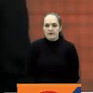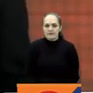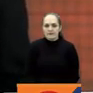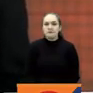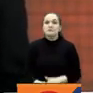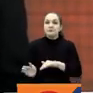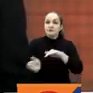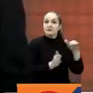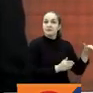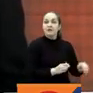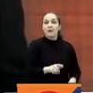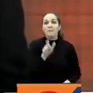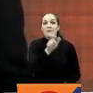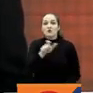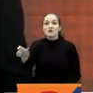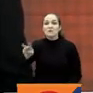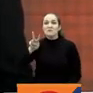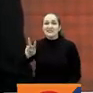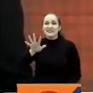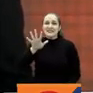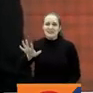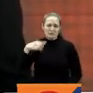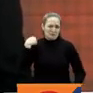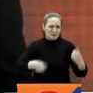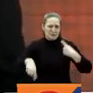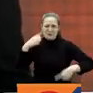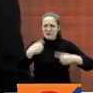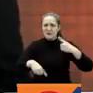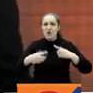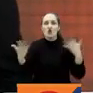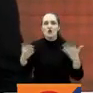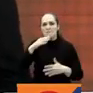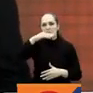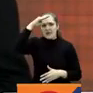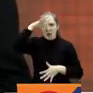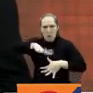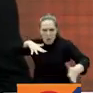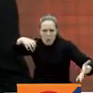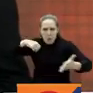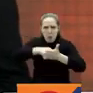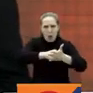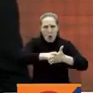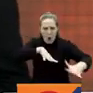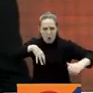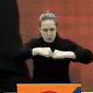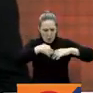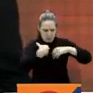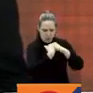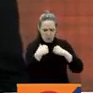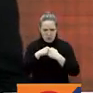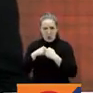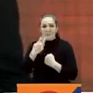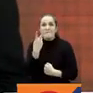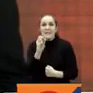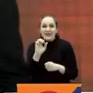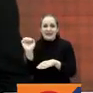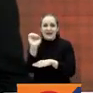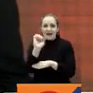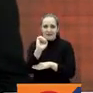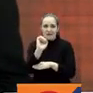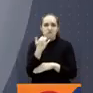25 personas resultaron lesionadas durante un accidente en Medellín. El choque se produjo entre más de 20 vehículos.